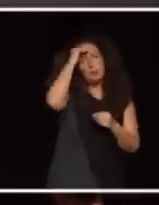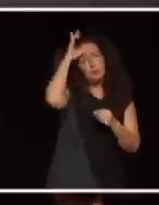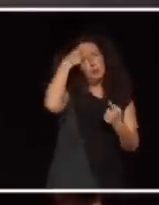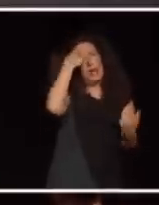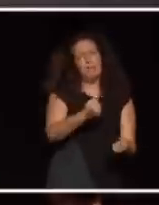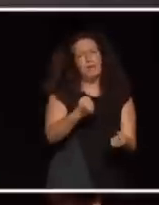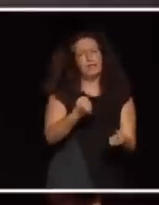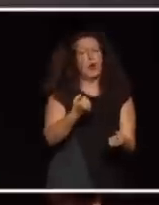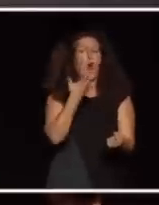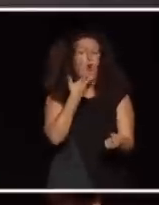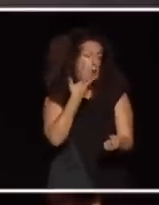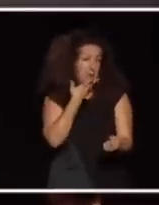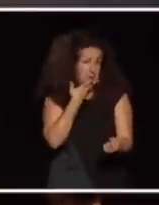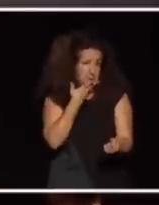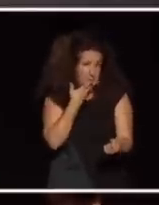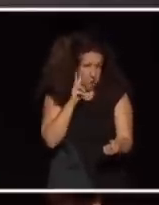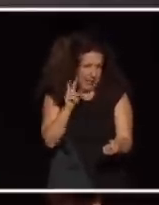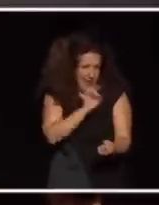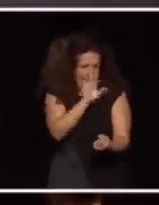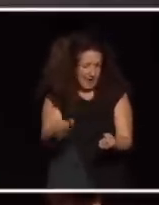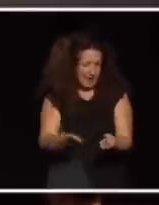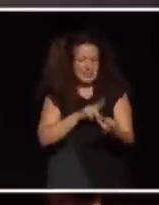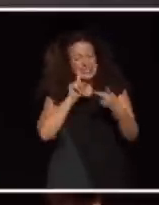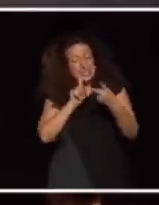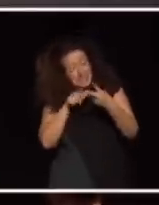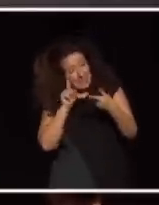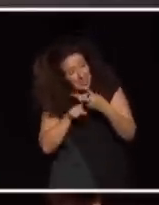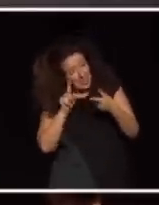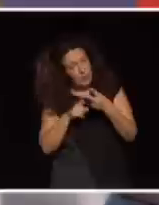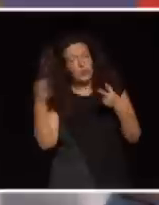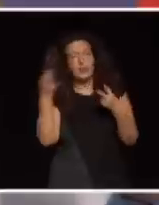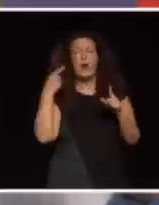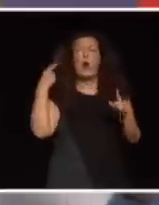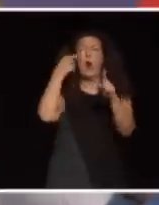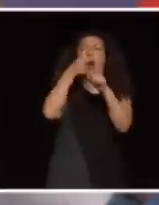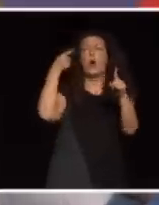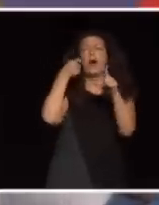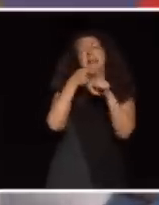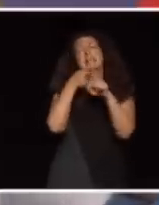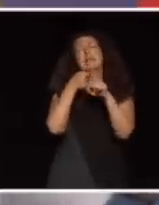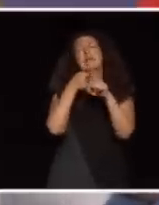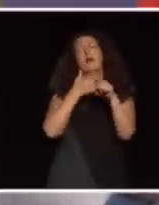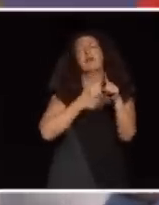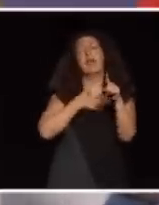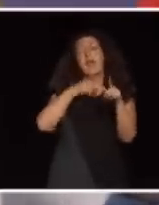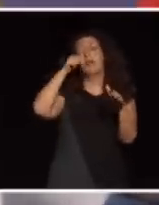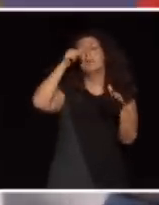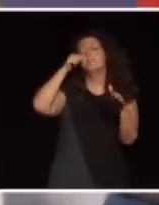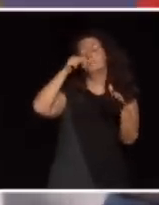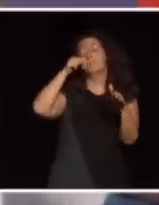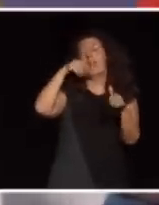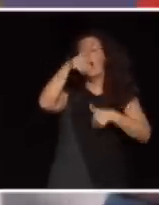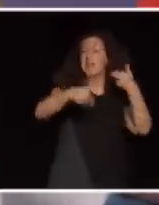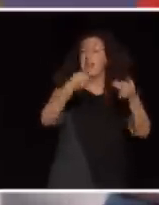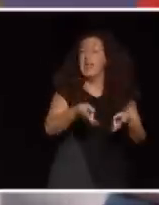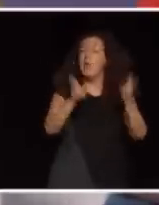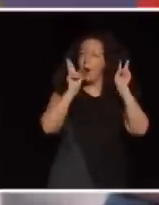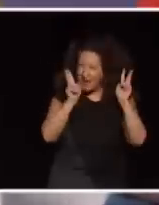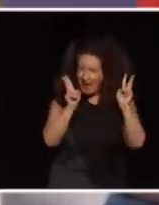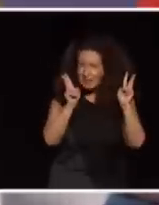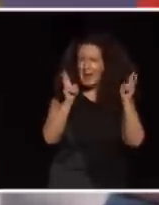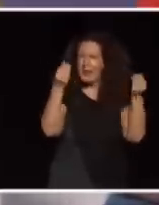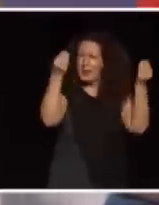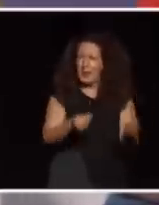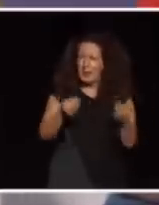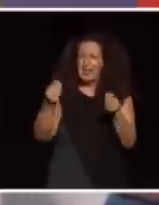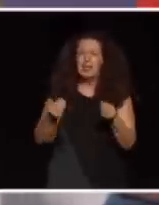En segundo lugar, es urgente avanzar en los objetivos de profundización democrática, compañeros y compañeras. Han